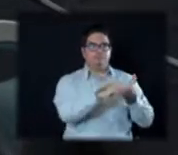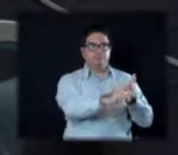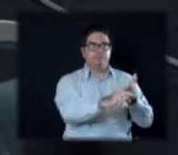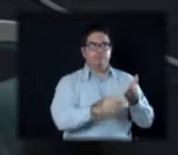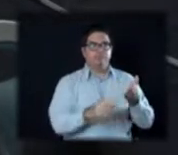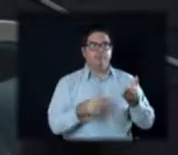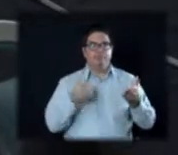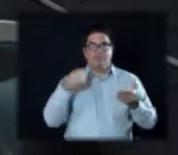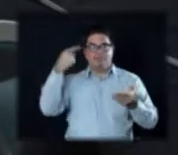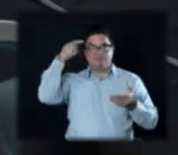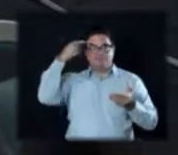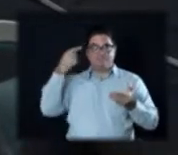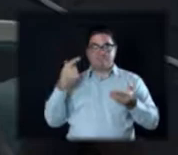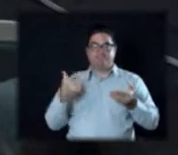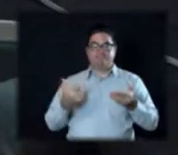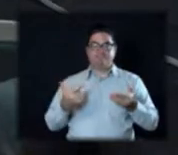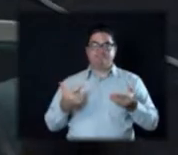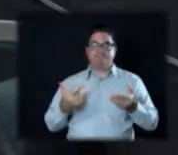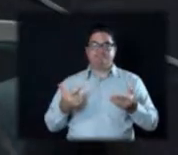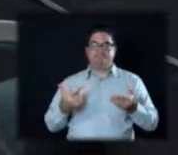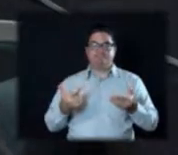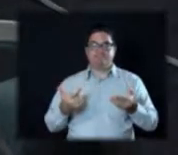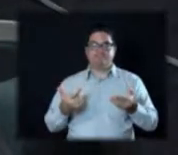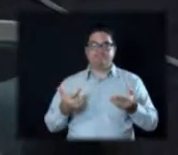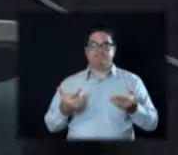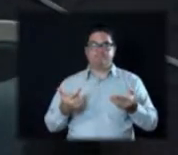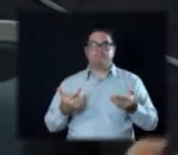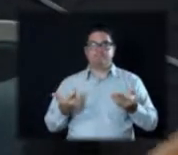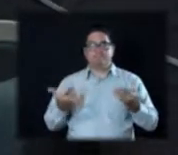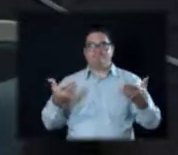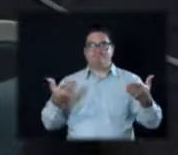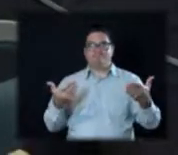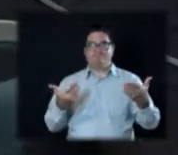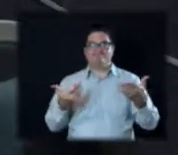con los seguros médicos tiene primas más altas.